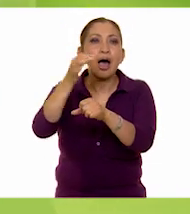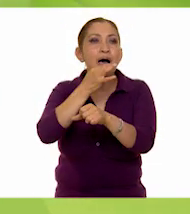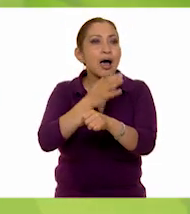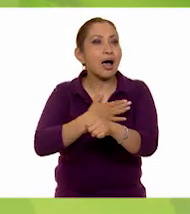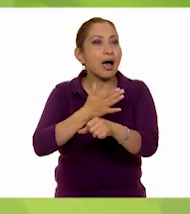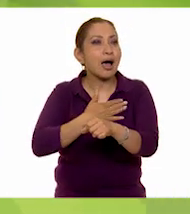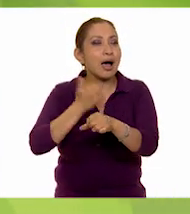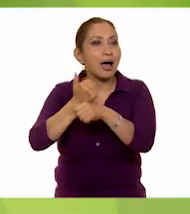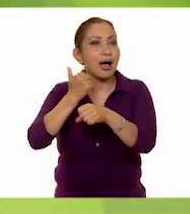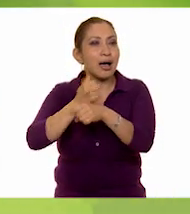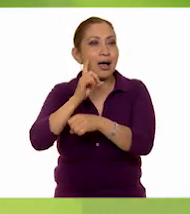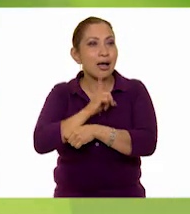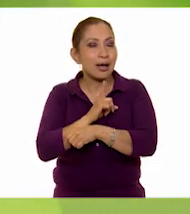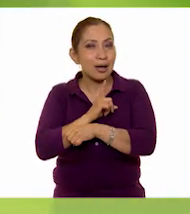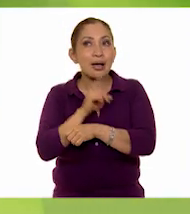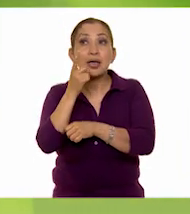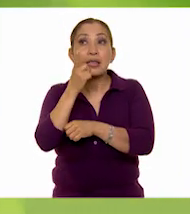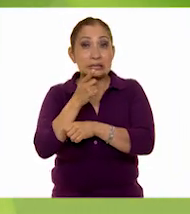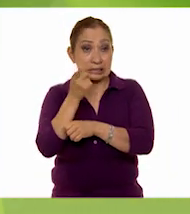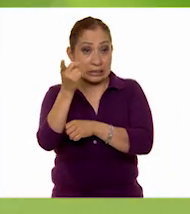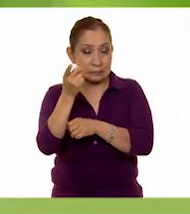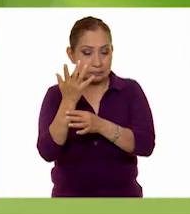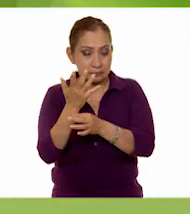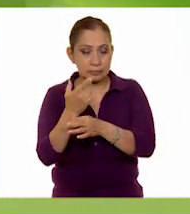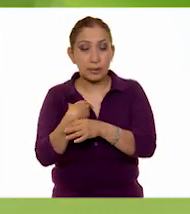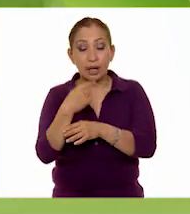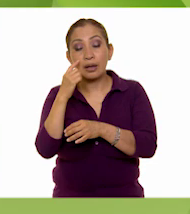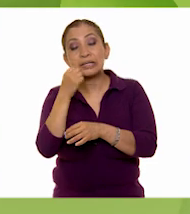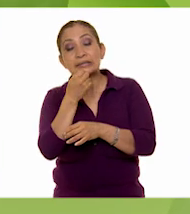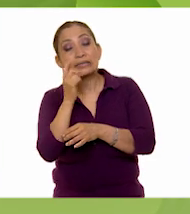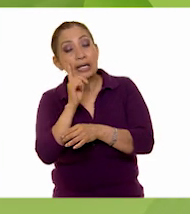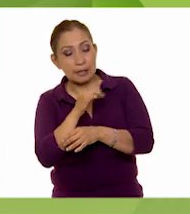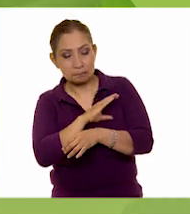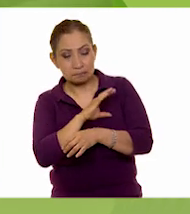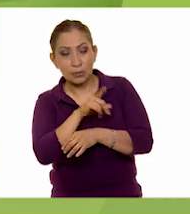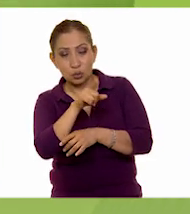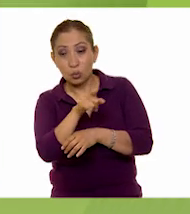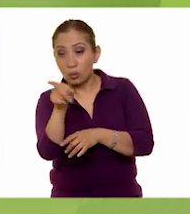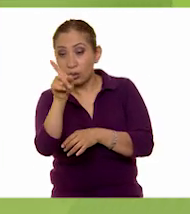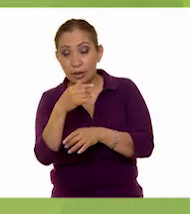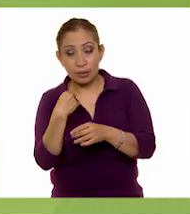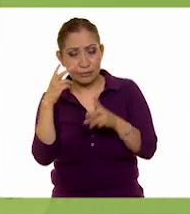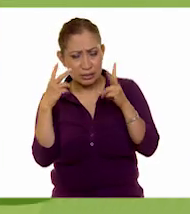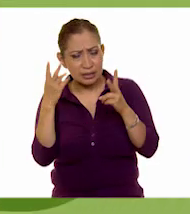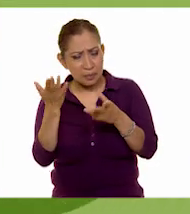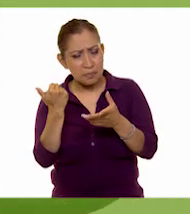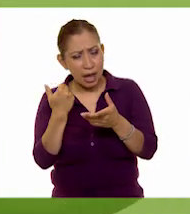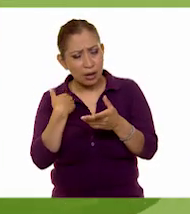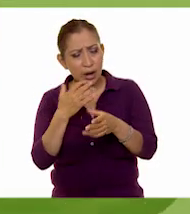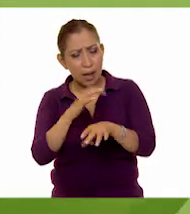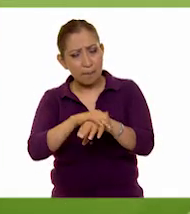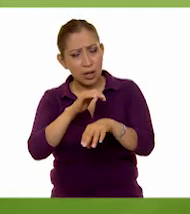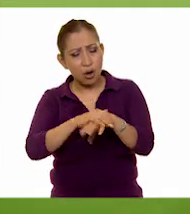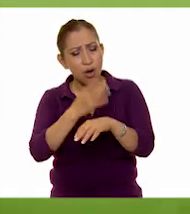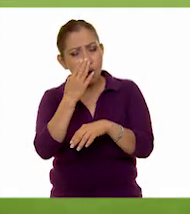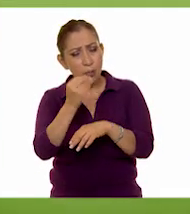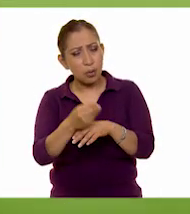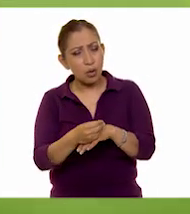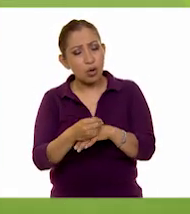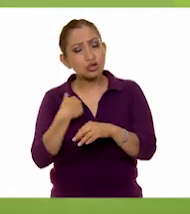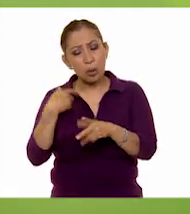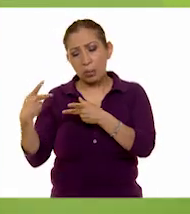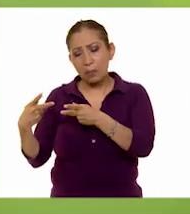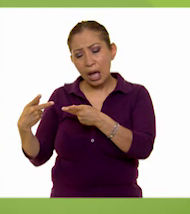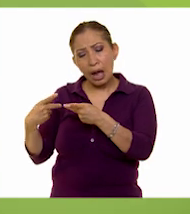mensaje de su abuelita. Ajá. Que decía: niña querida, ven a visitarme con tu amigo el lobo. Les